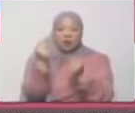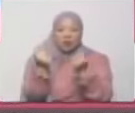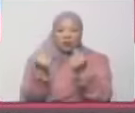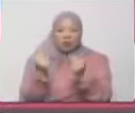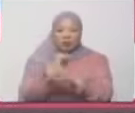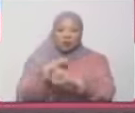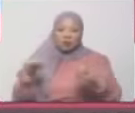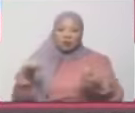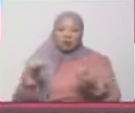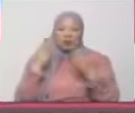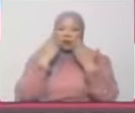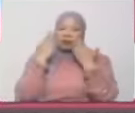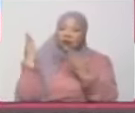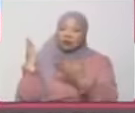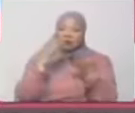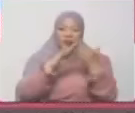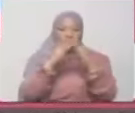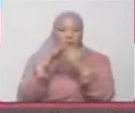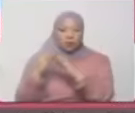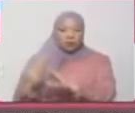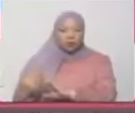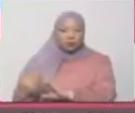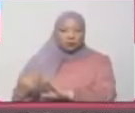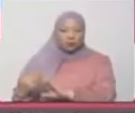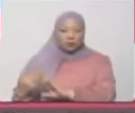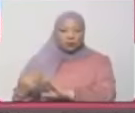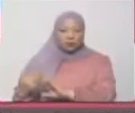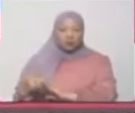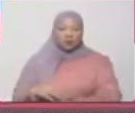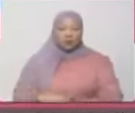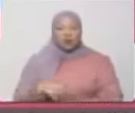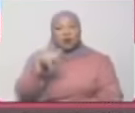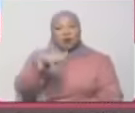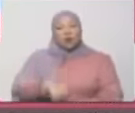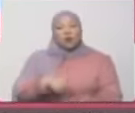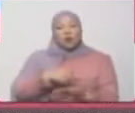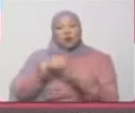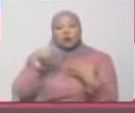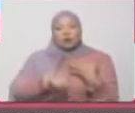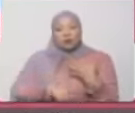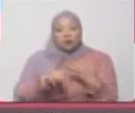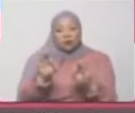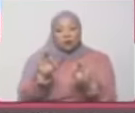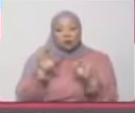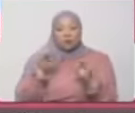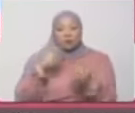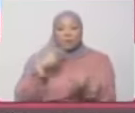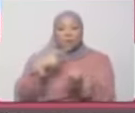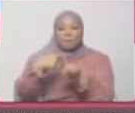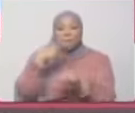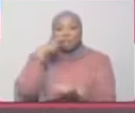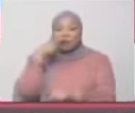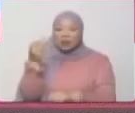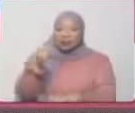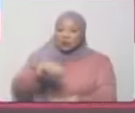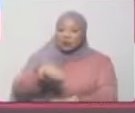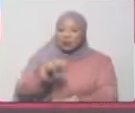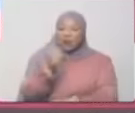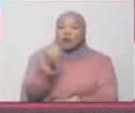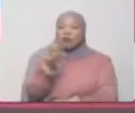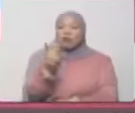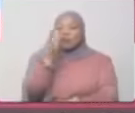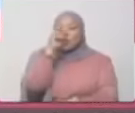independiente. ¿Usted los quiere ver? Aquí está. Hoy tengo un programa muy especial con Maduro Más. 12 años.